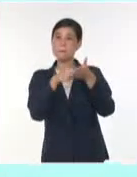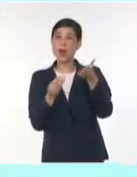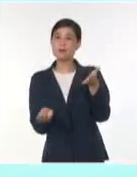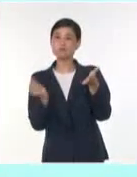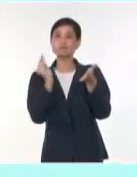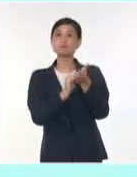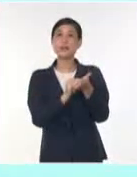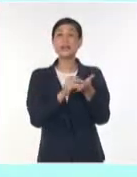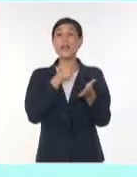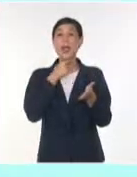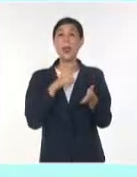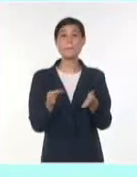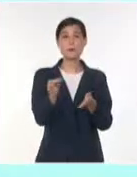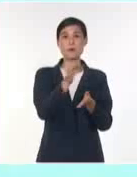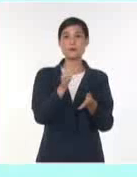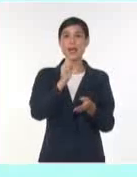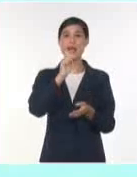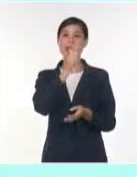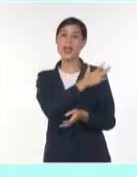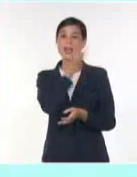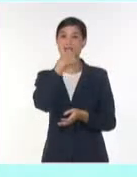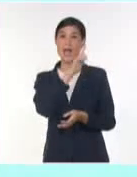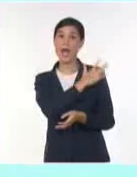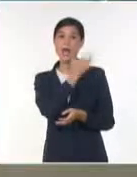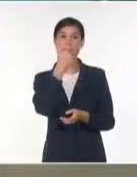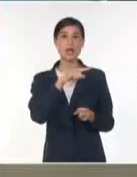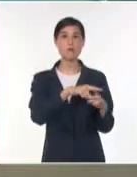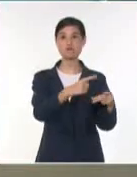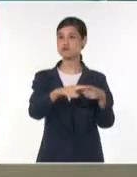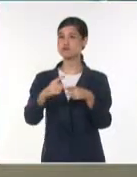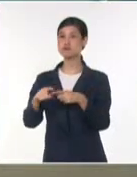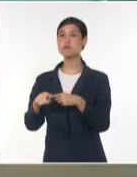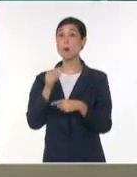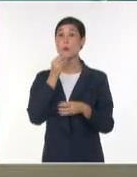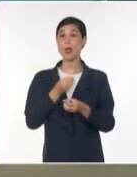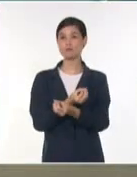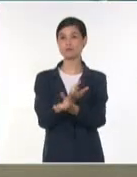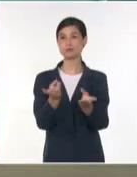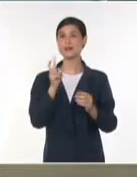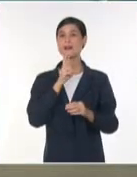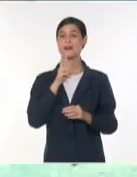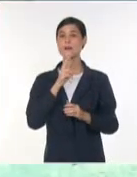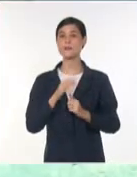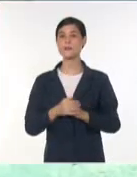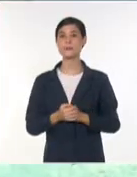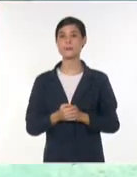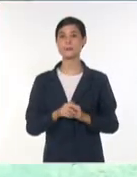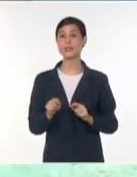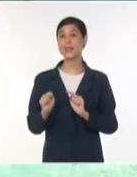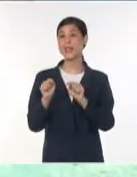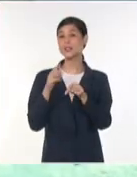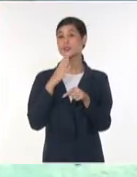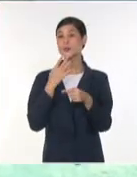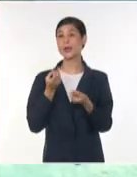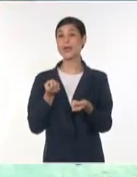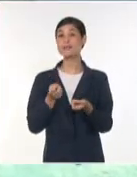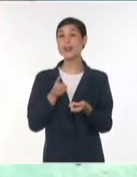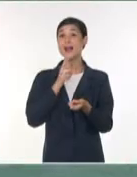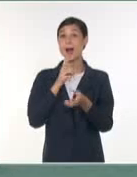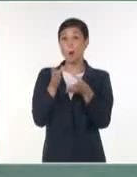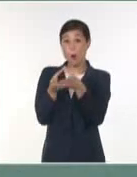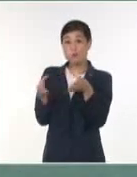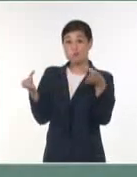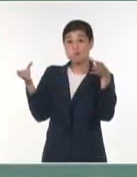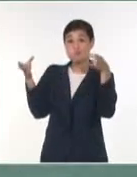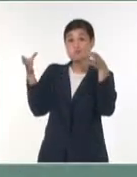poblados de Siguané y Sasa Tunicú hacia la zona industrial de Santo Espíritu. La puesta en marcha de la potabilizadora y el acueducto de Jatibonico están